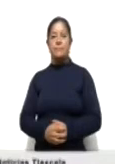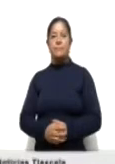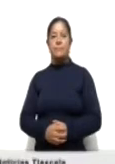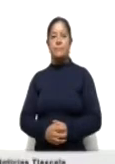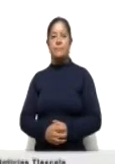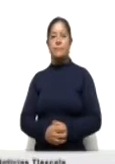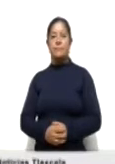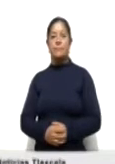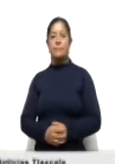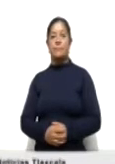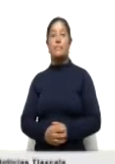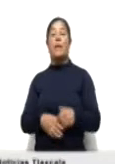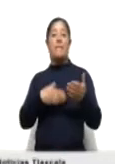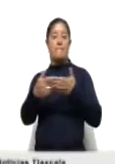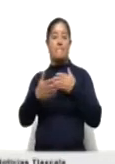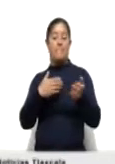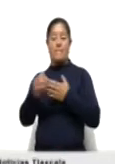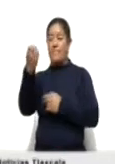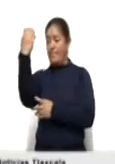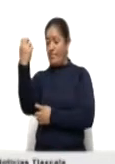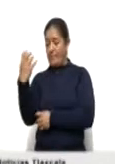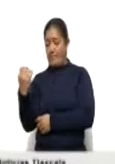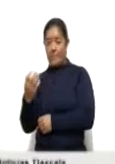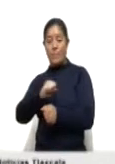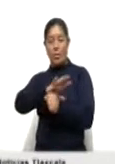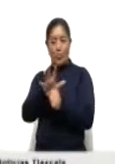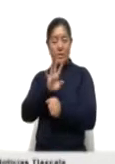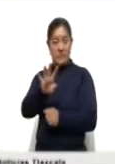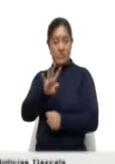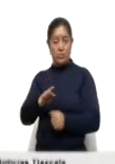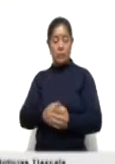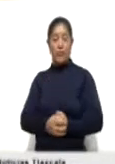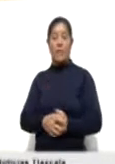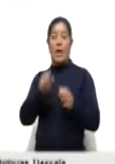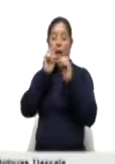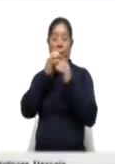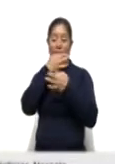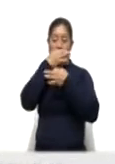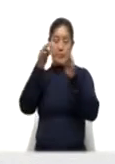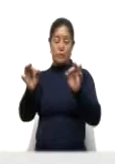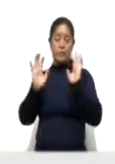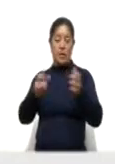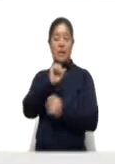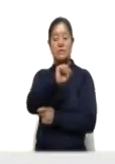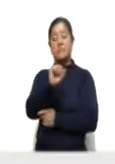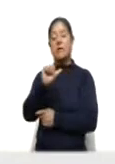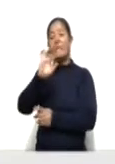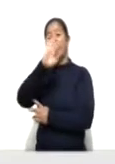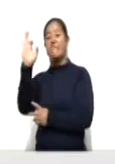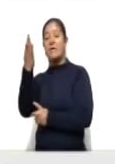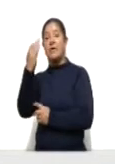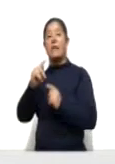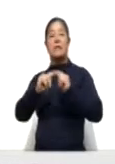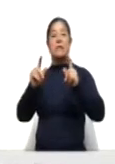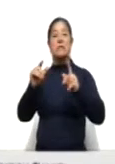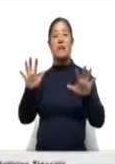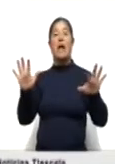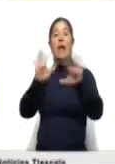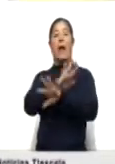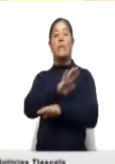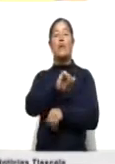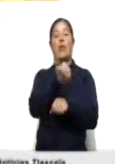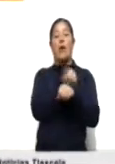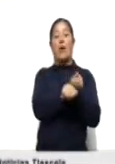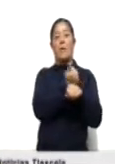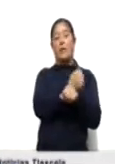En la actualización del semáforo epidemiológico por COVID-19, dado a conocer por la Secretaría de Salud Federal, Tlaxcala transitó del color